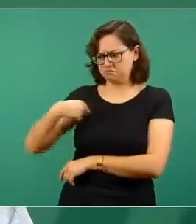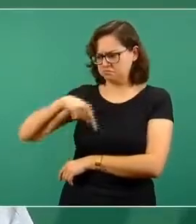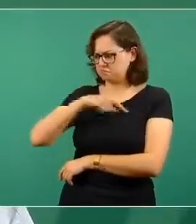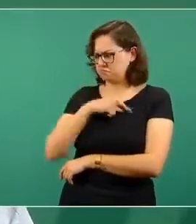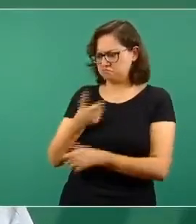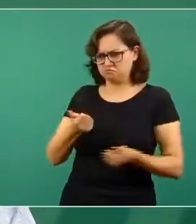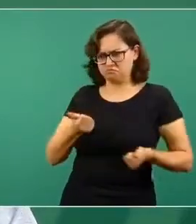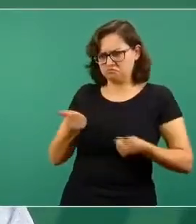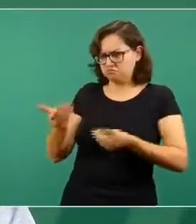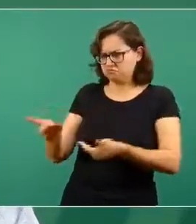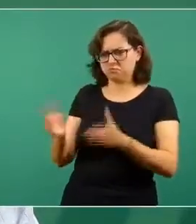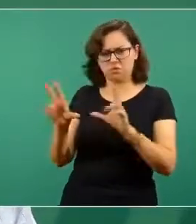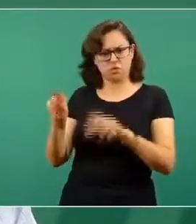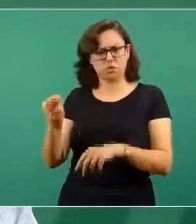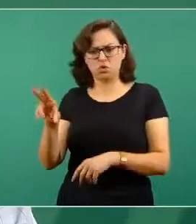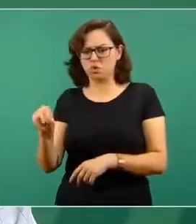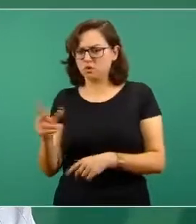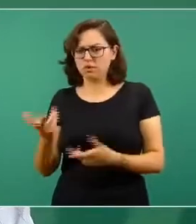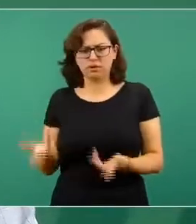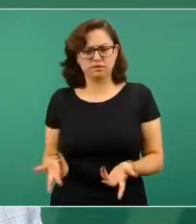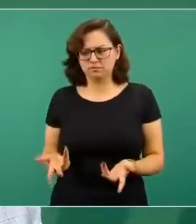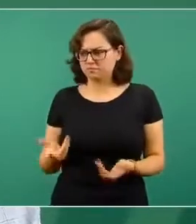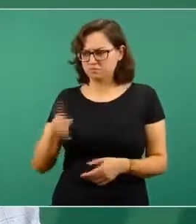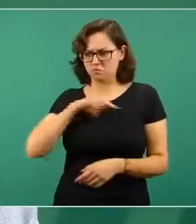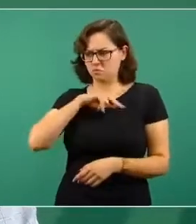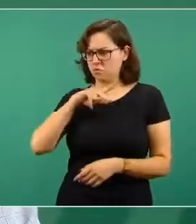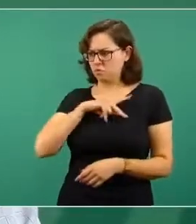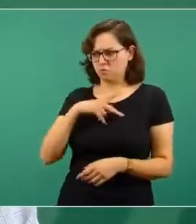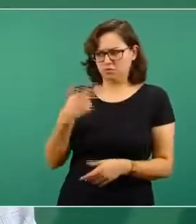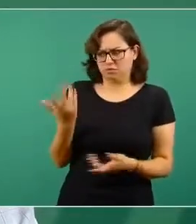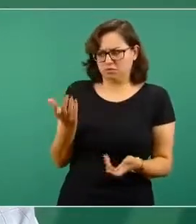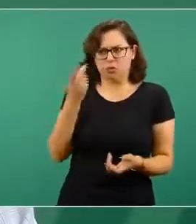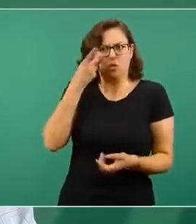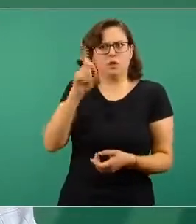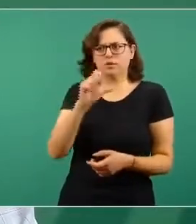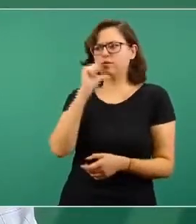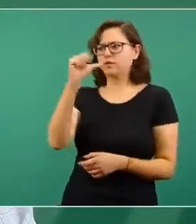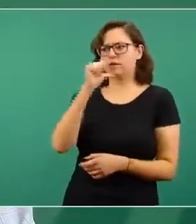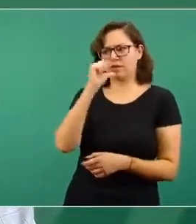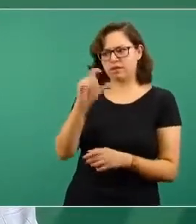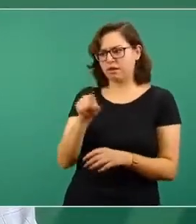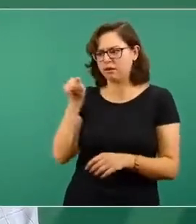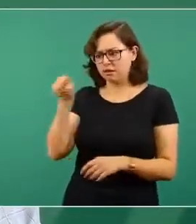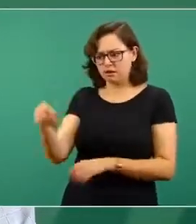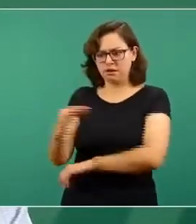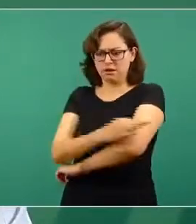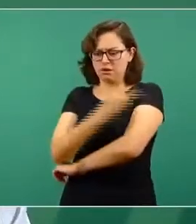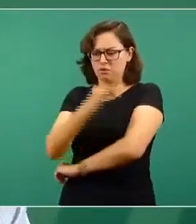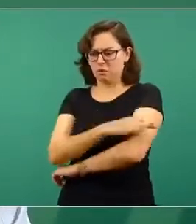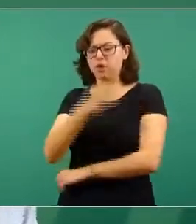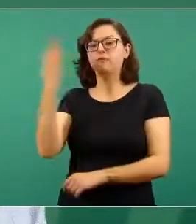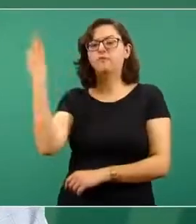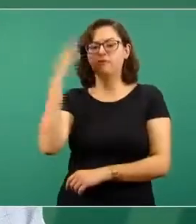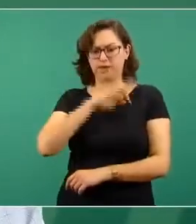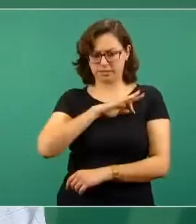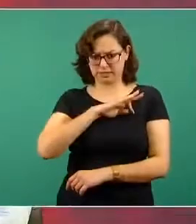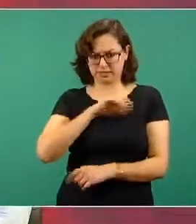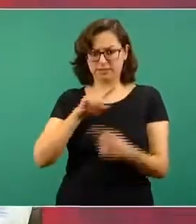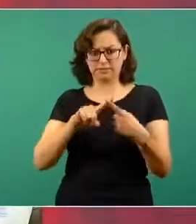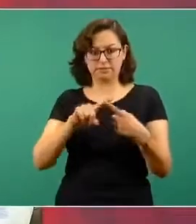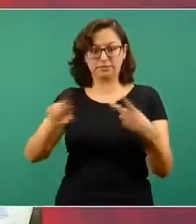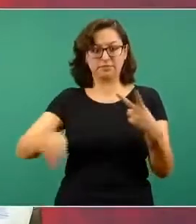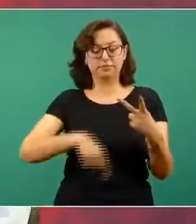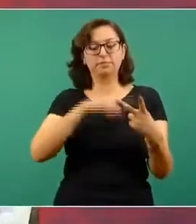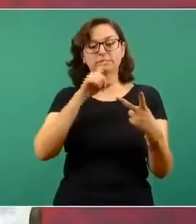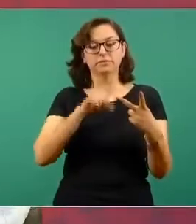cuales se podía claramente ver que no era su vacuna y que era una vacuna falsificada. Ese fue el primer elemento. Pero